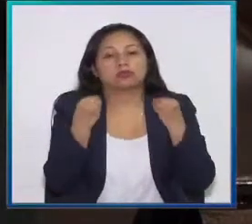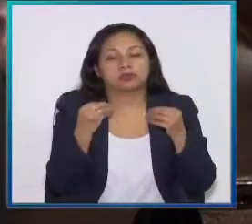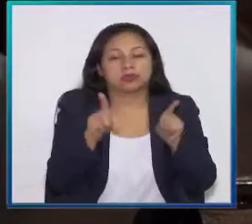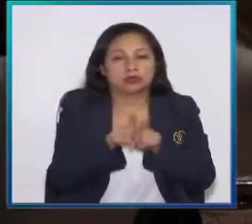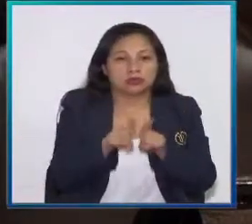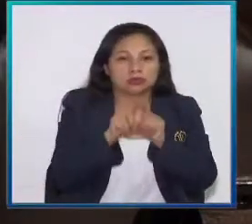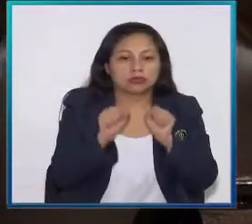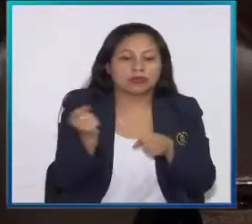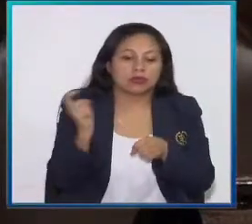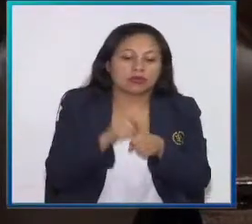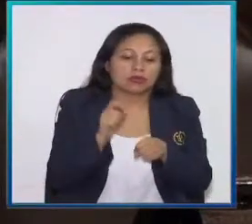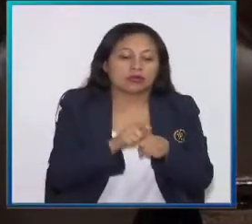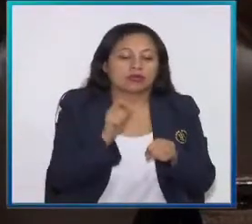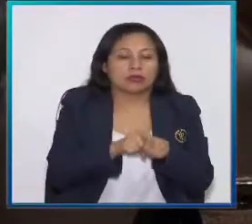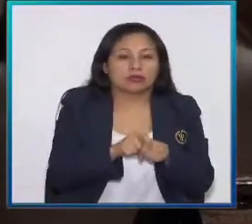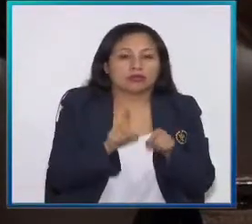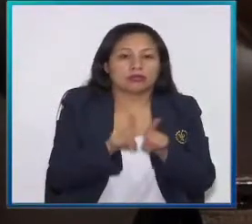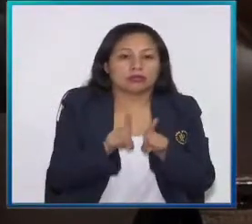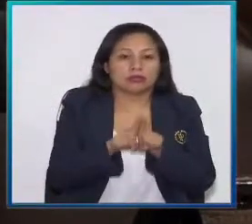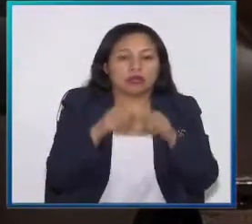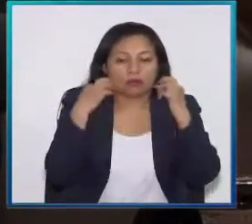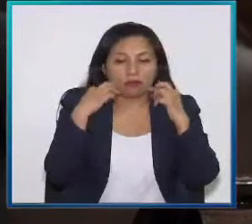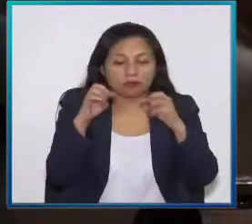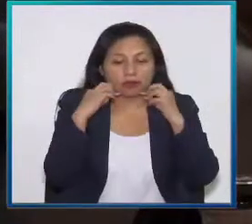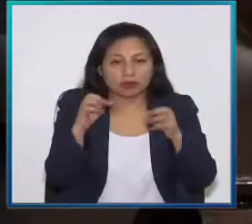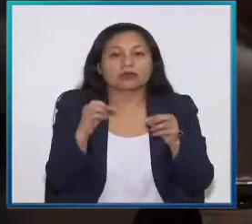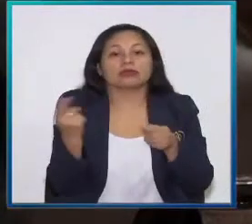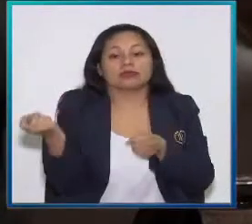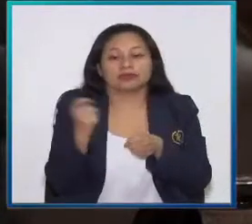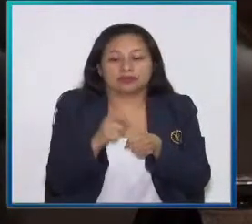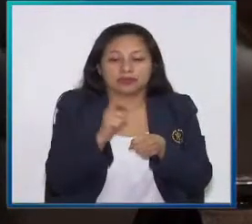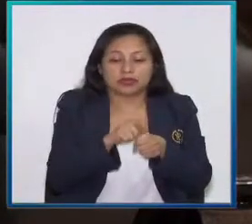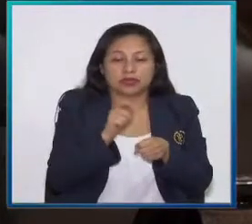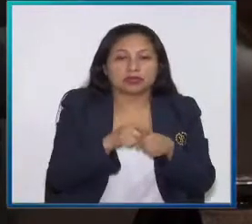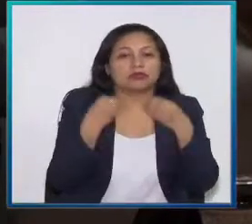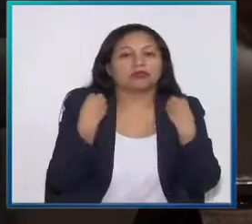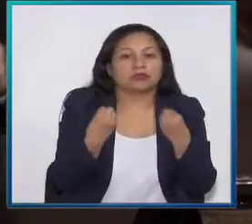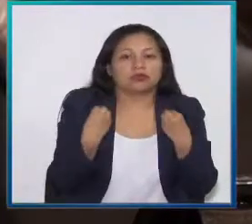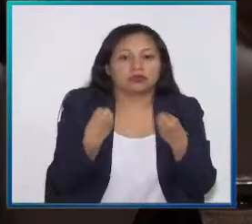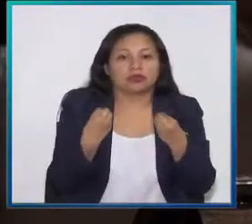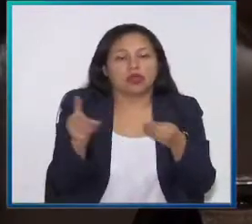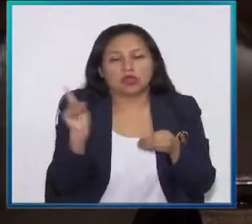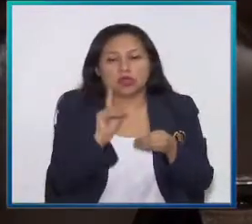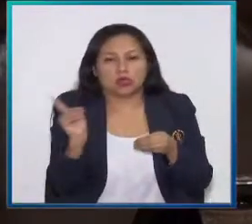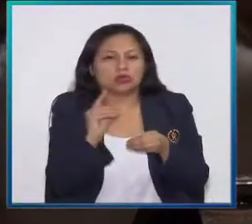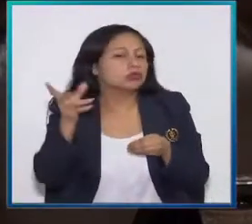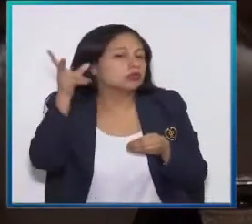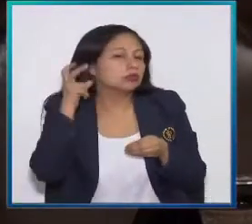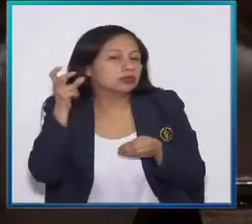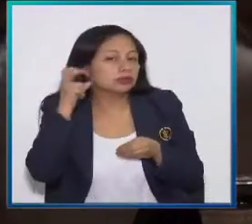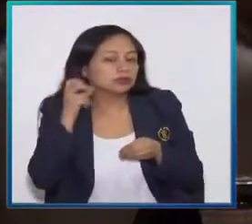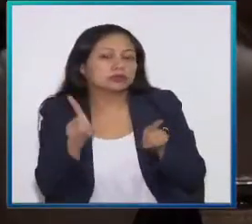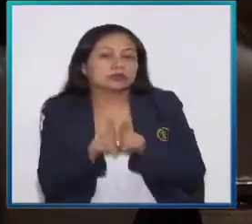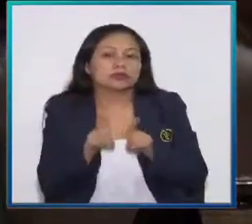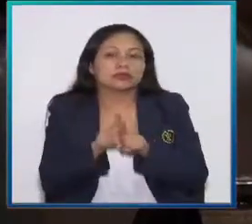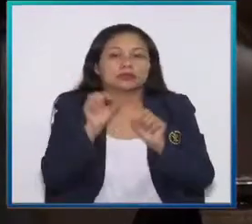ellos también participaron en las audiencias que realizamos y donde escuchamos